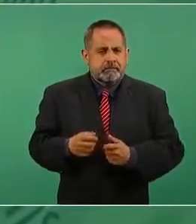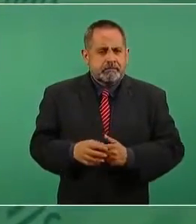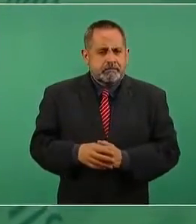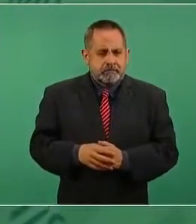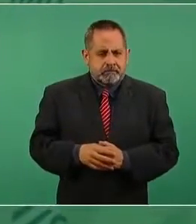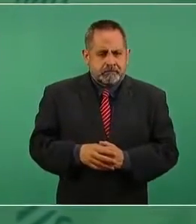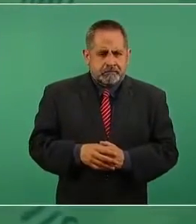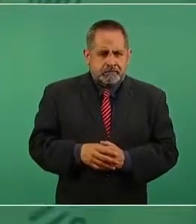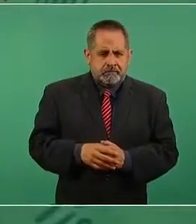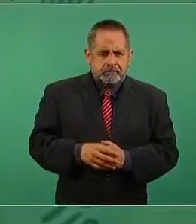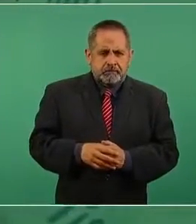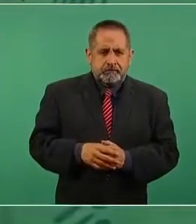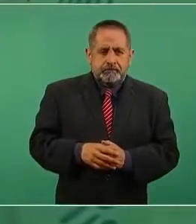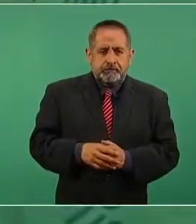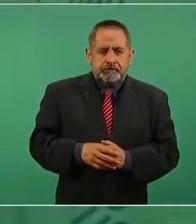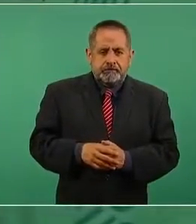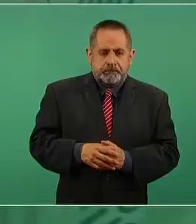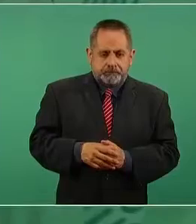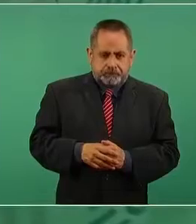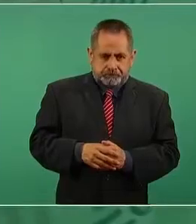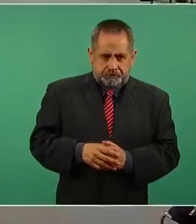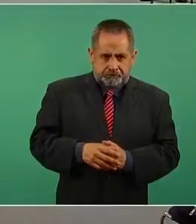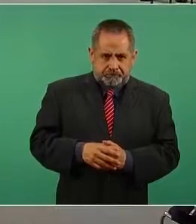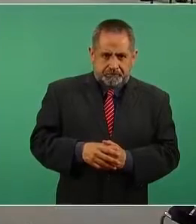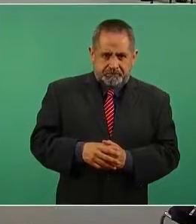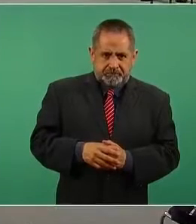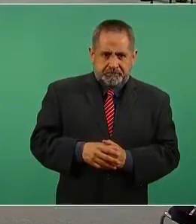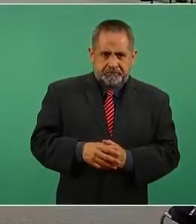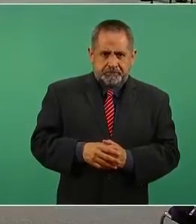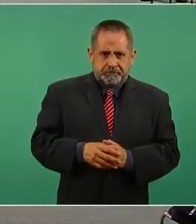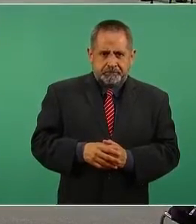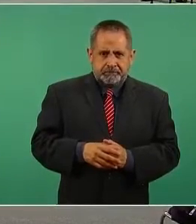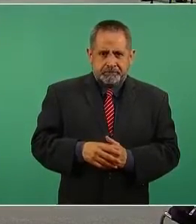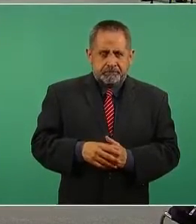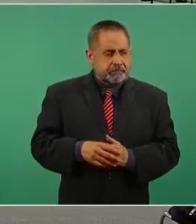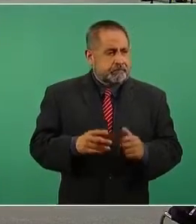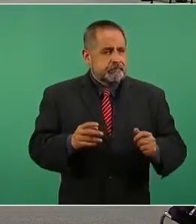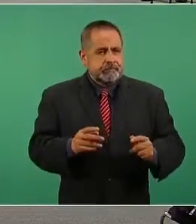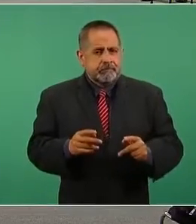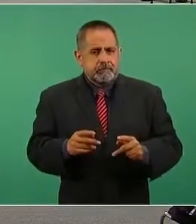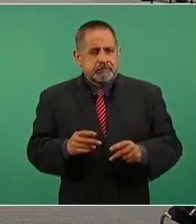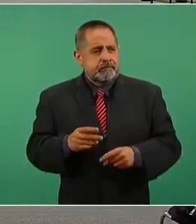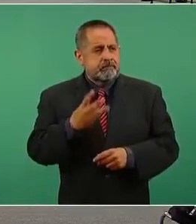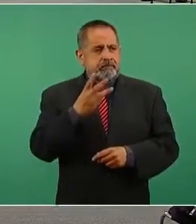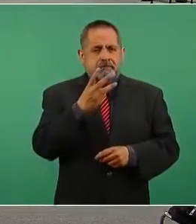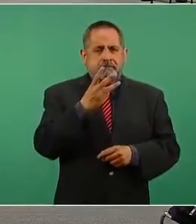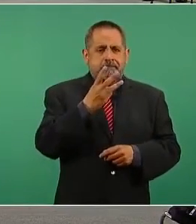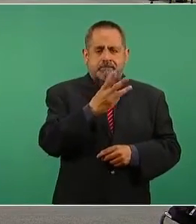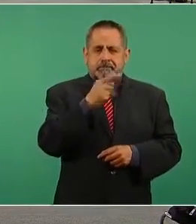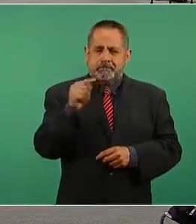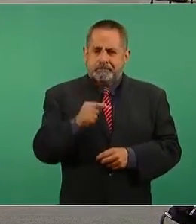En el caso de importación, a la tercera parte. a la tercera parte de